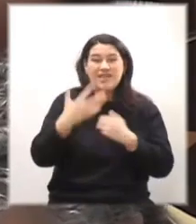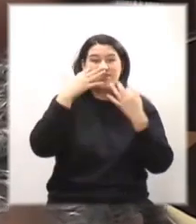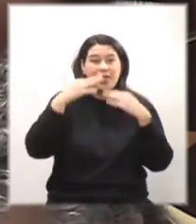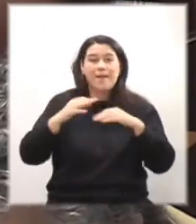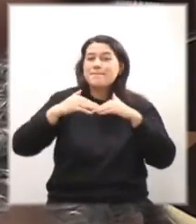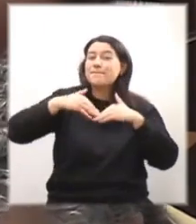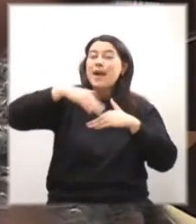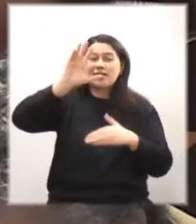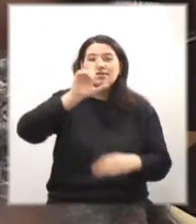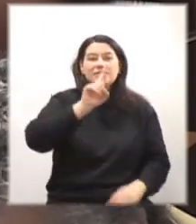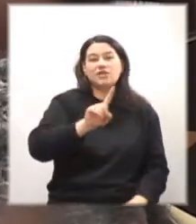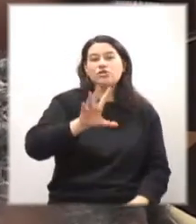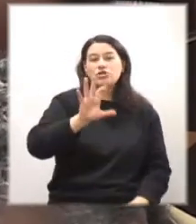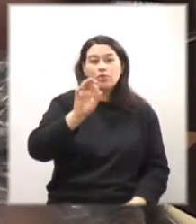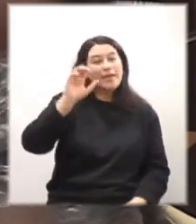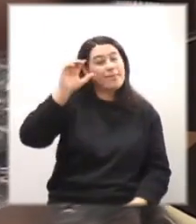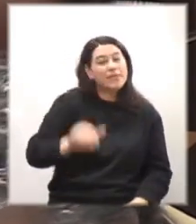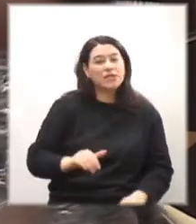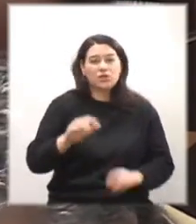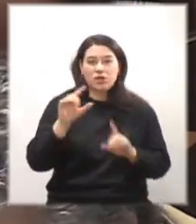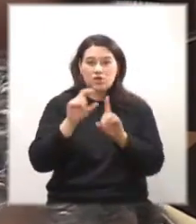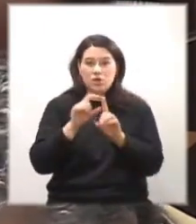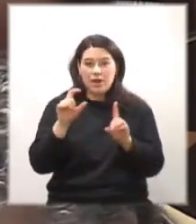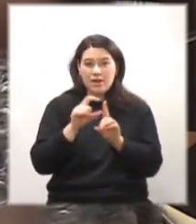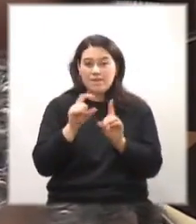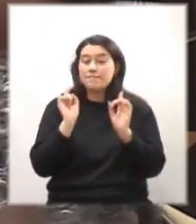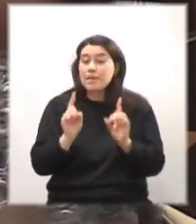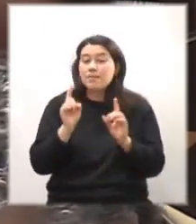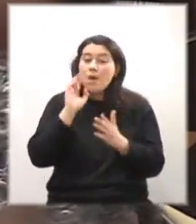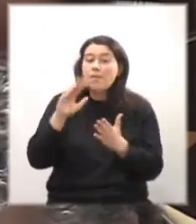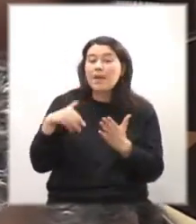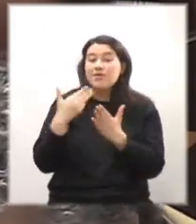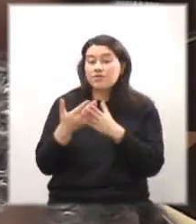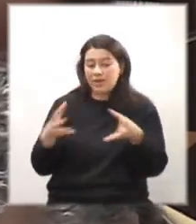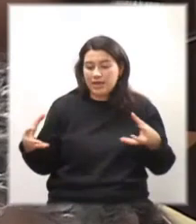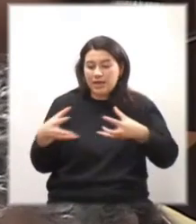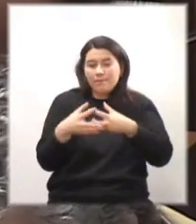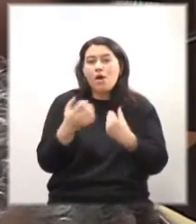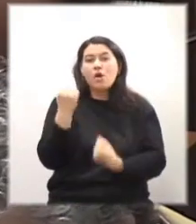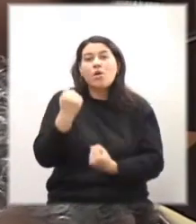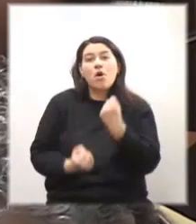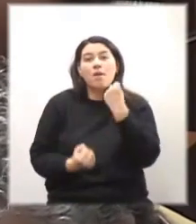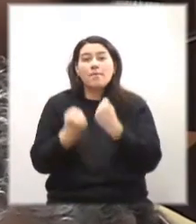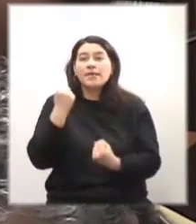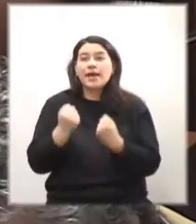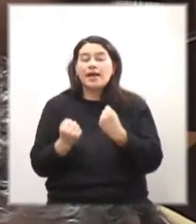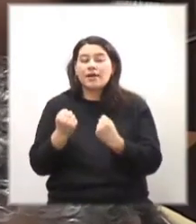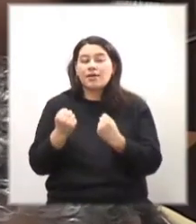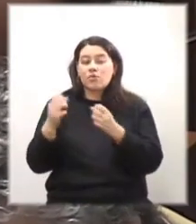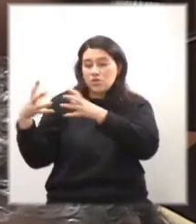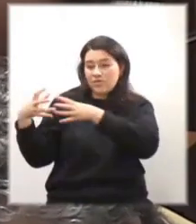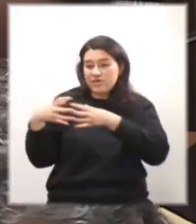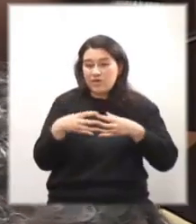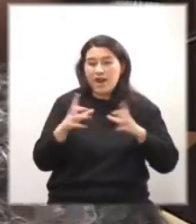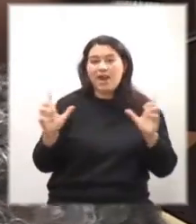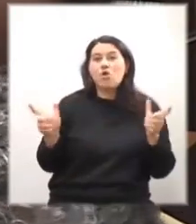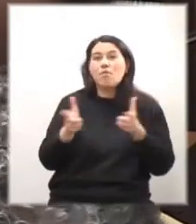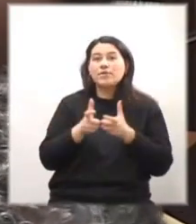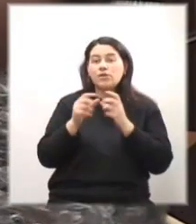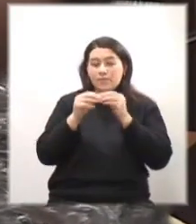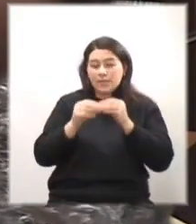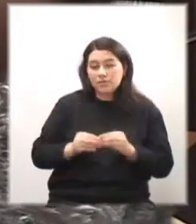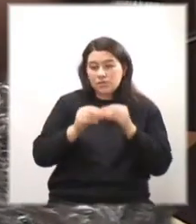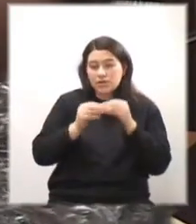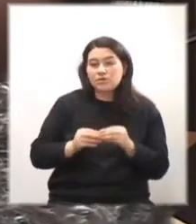hablando de más de 150 millones de dólares, tal como se le planteó el equipo económico cuando compareció a la Comisión de